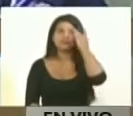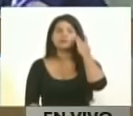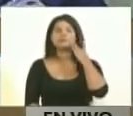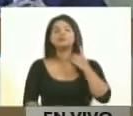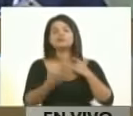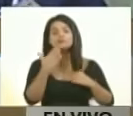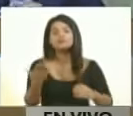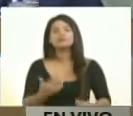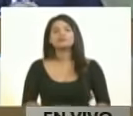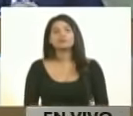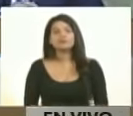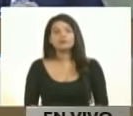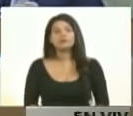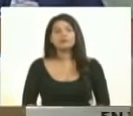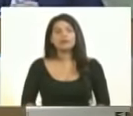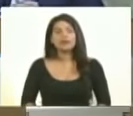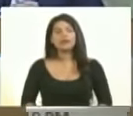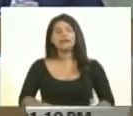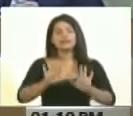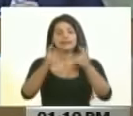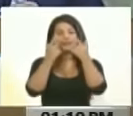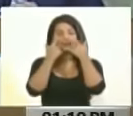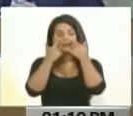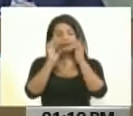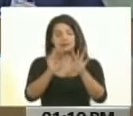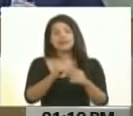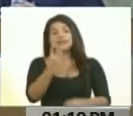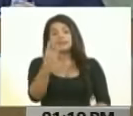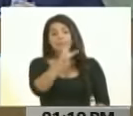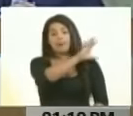Gracias. Fíjate, la Triple Alianza